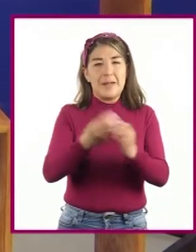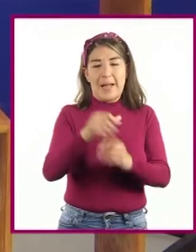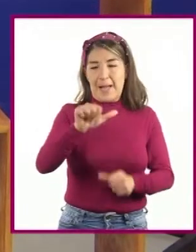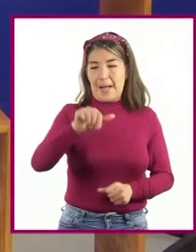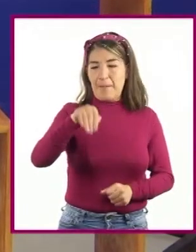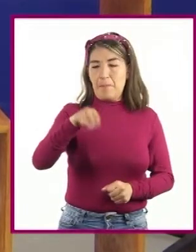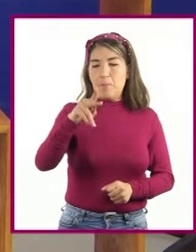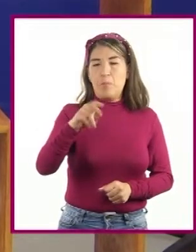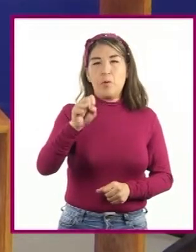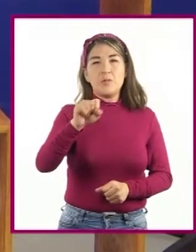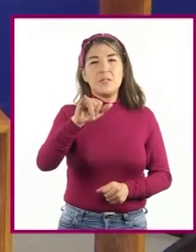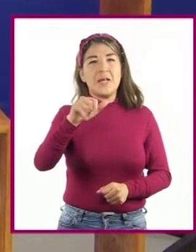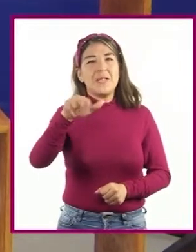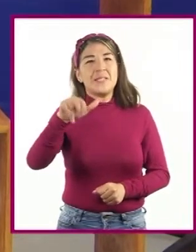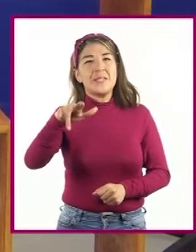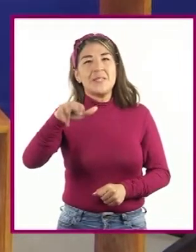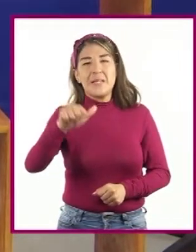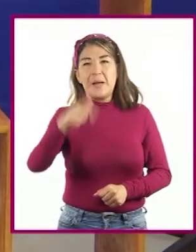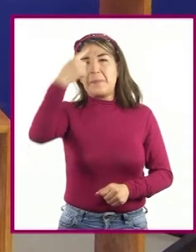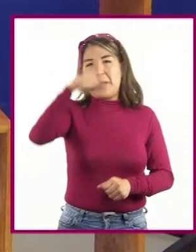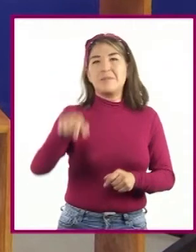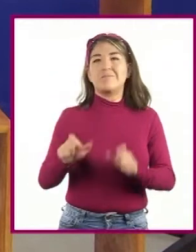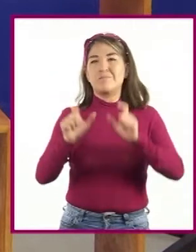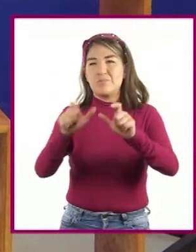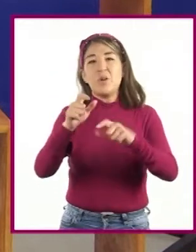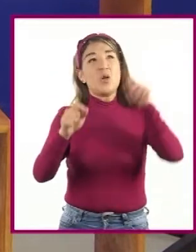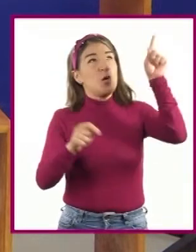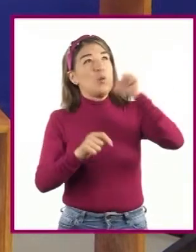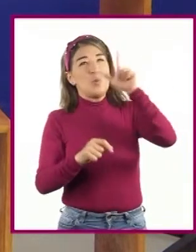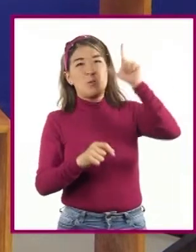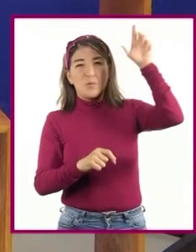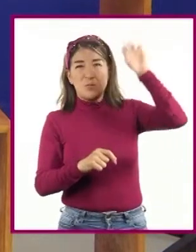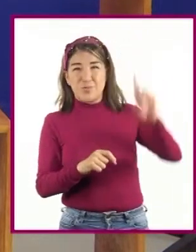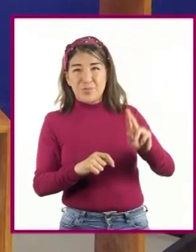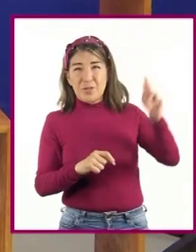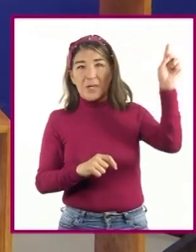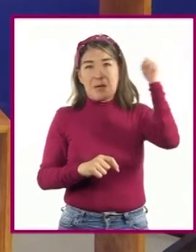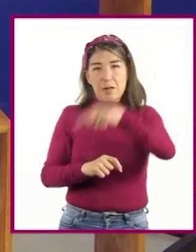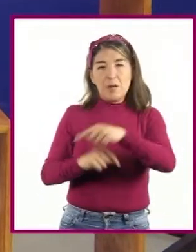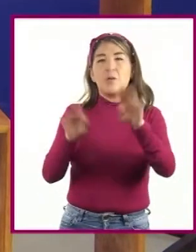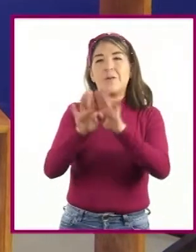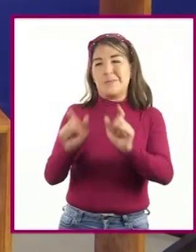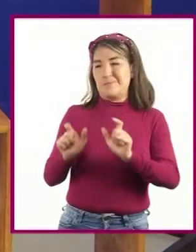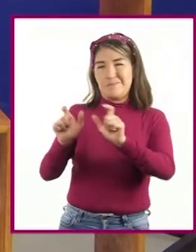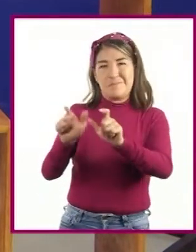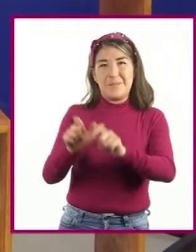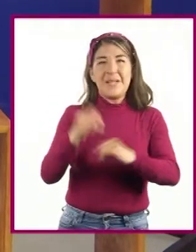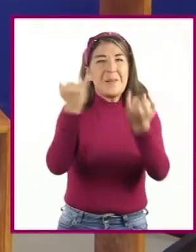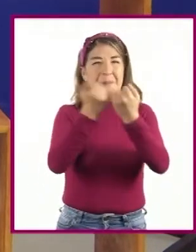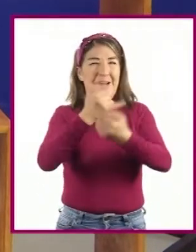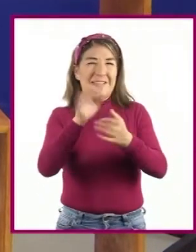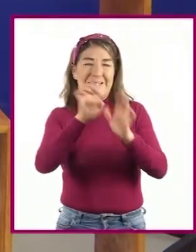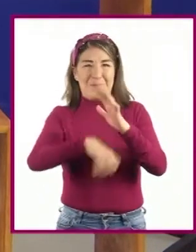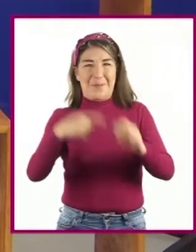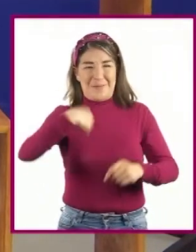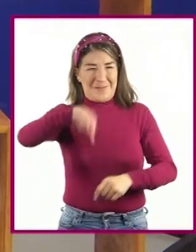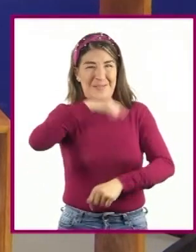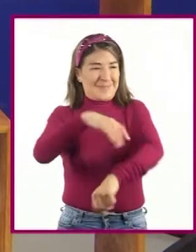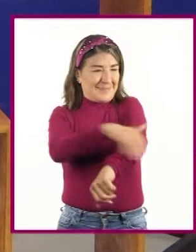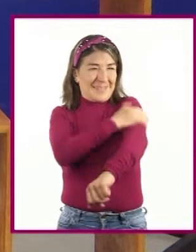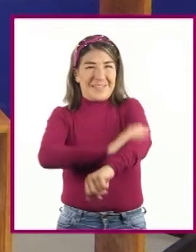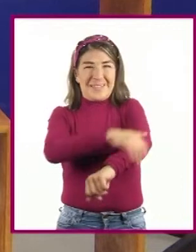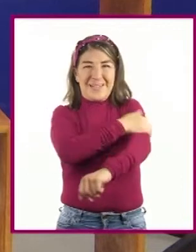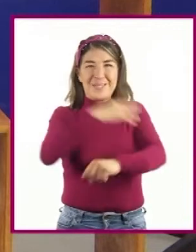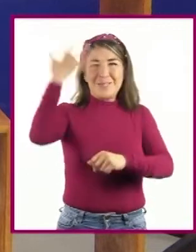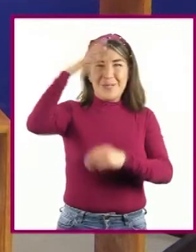antocianina que protege a la planta de la radiación, algo así como el protector solar que nos ponemos sobre la piel cuando vamos